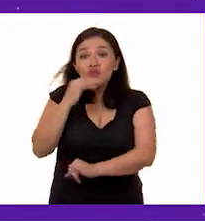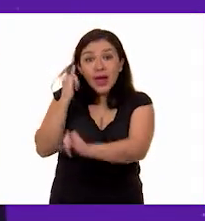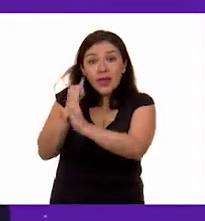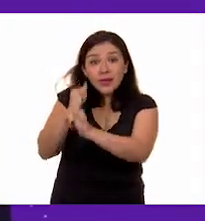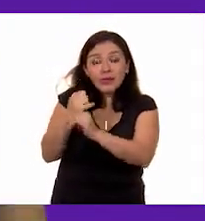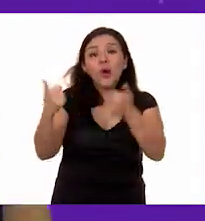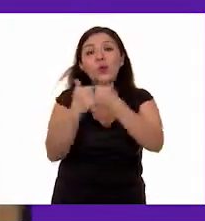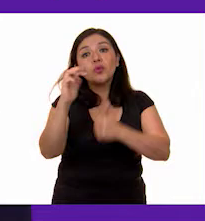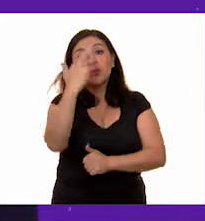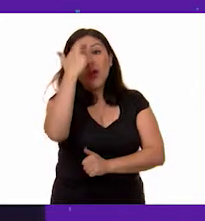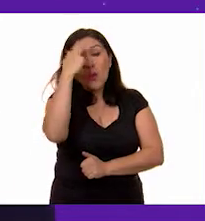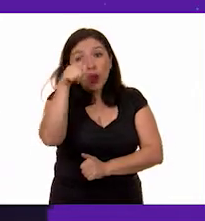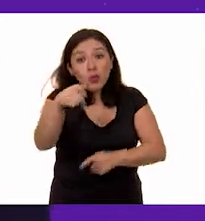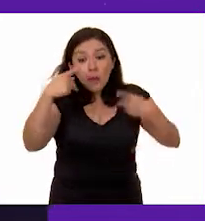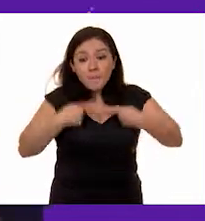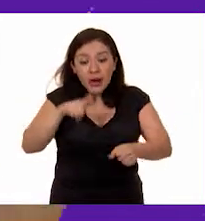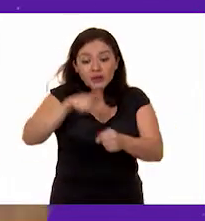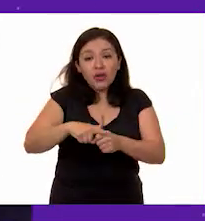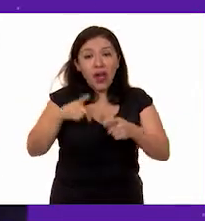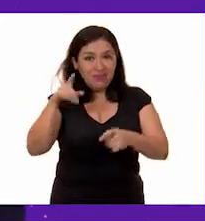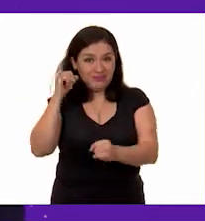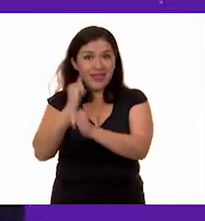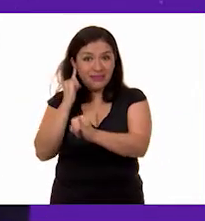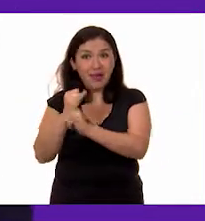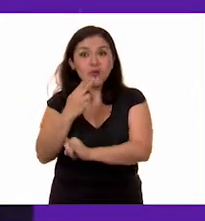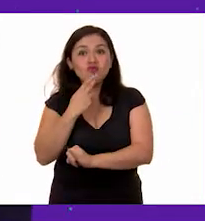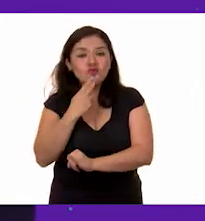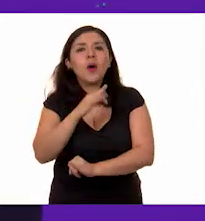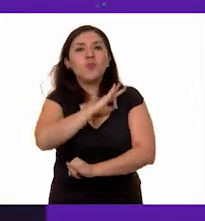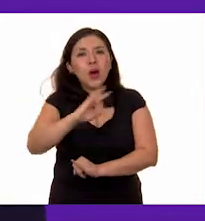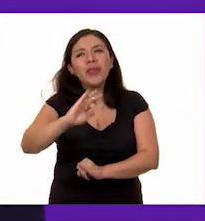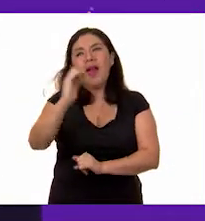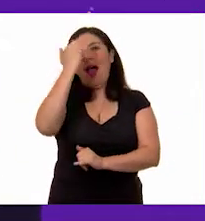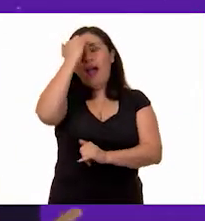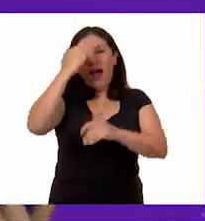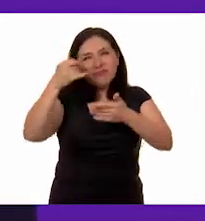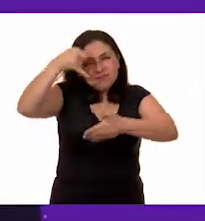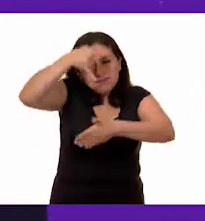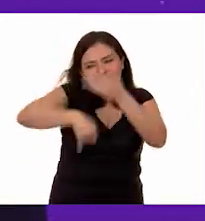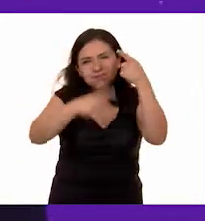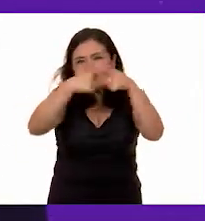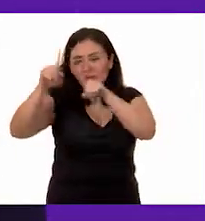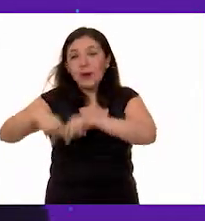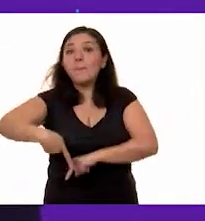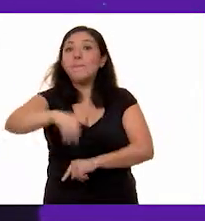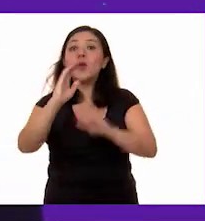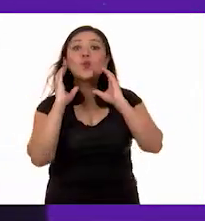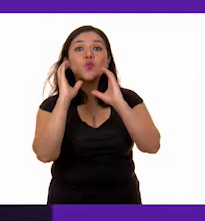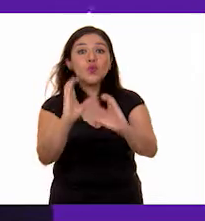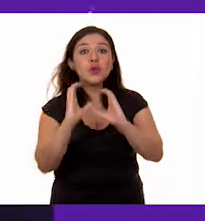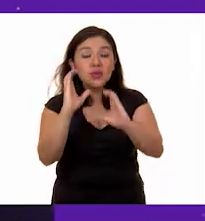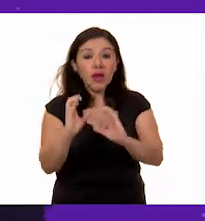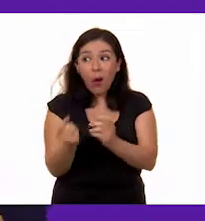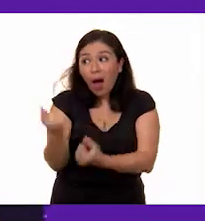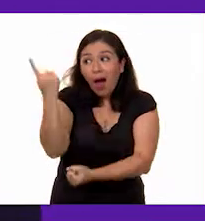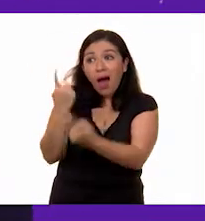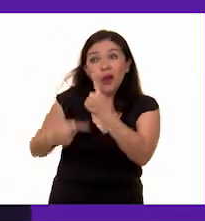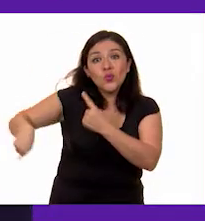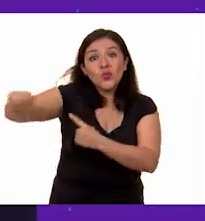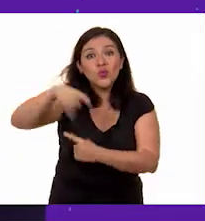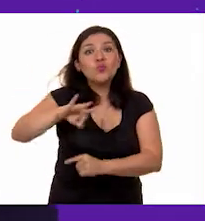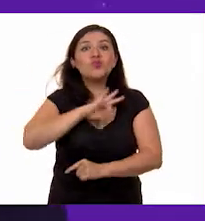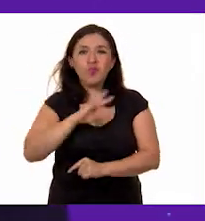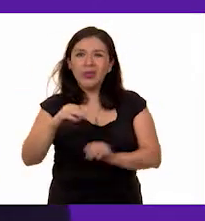red, recuerda, tu yo digital te llevará a conocer mundos nuevos. Pero cuidado, algunos de ellos pueden